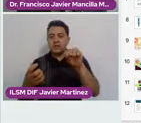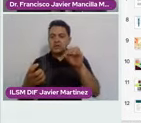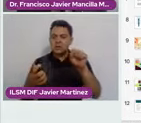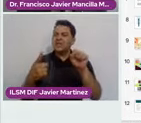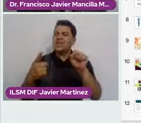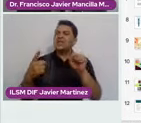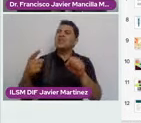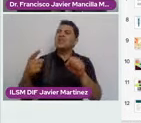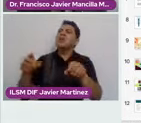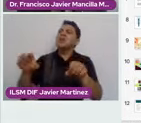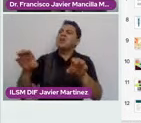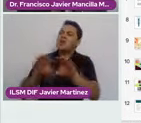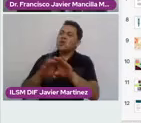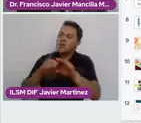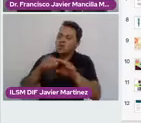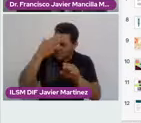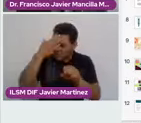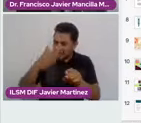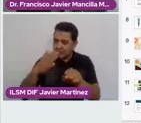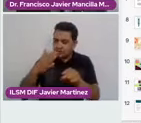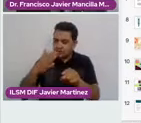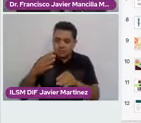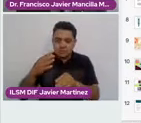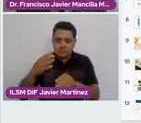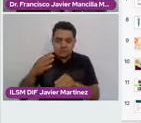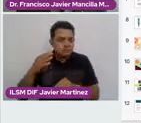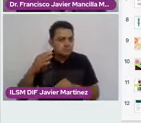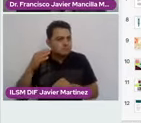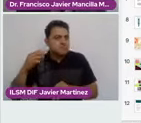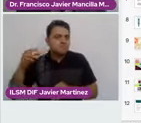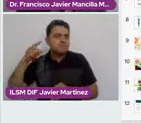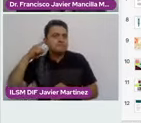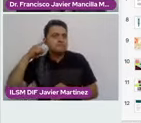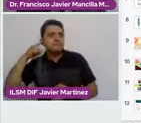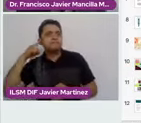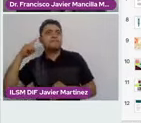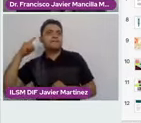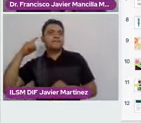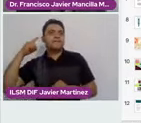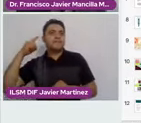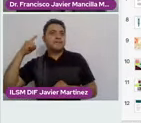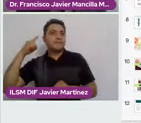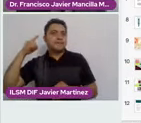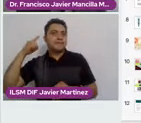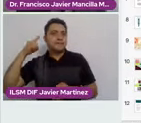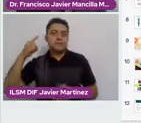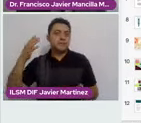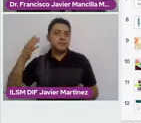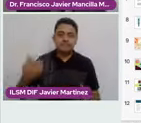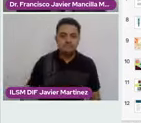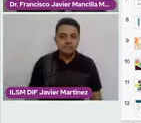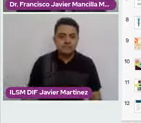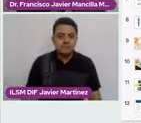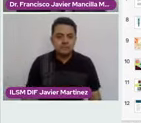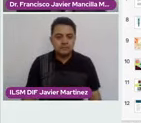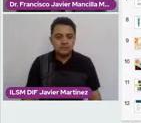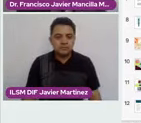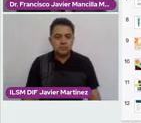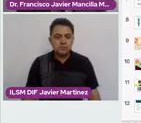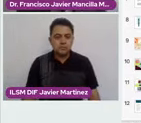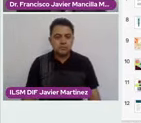¿sí? Doctor, permítame interrumpirle 2 segunditos. No estamos viendo la pantalla, me imagino la lámina